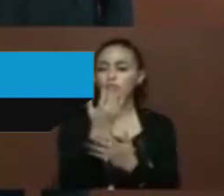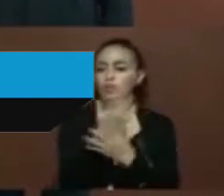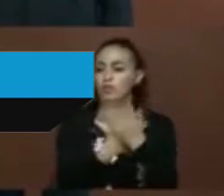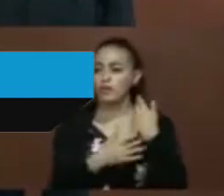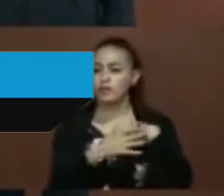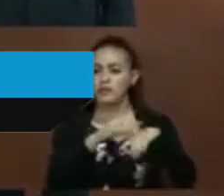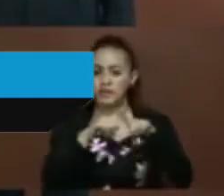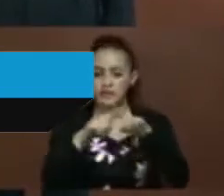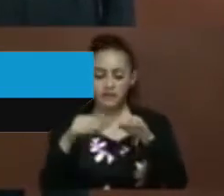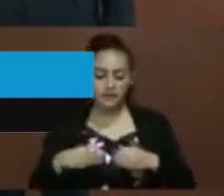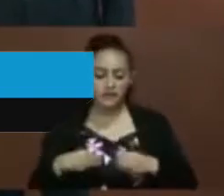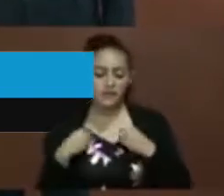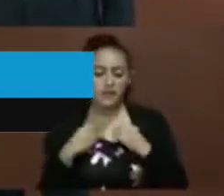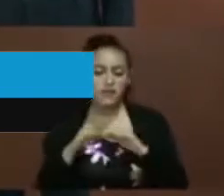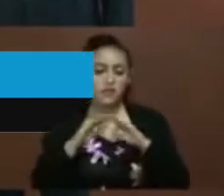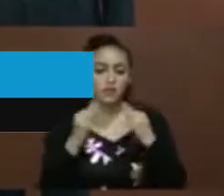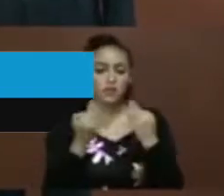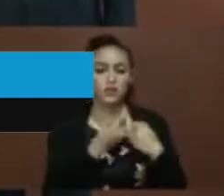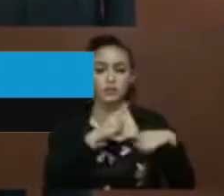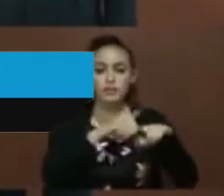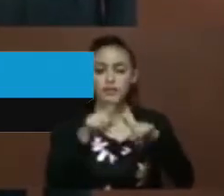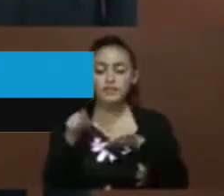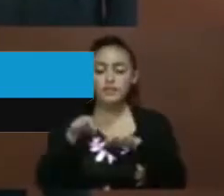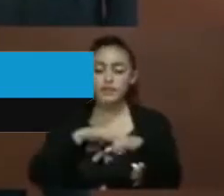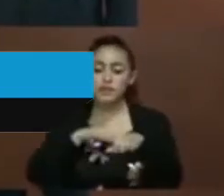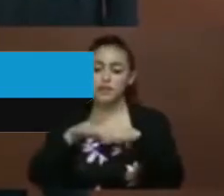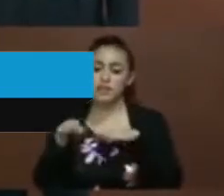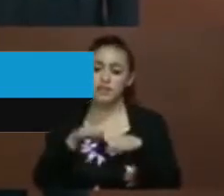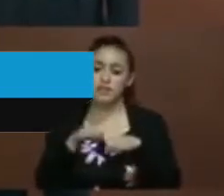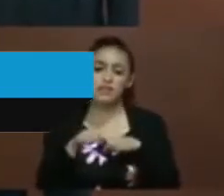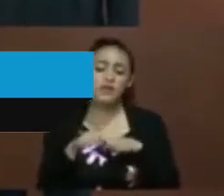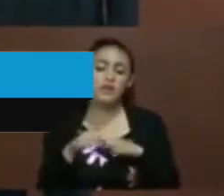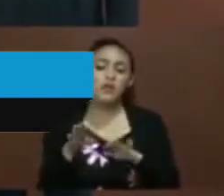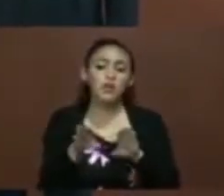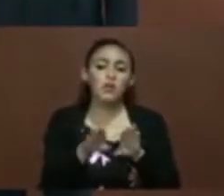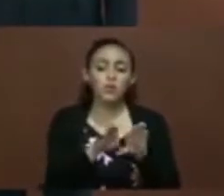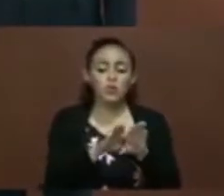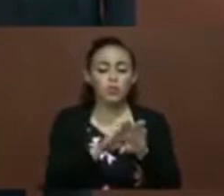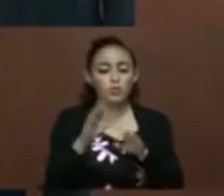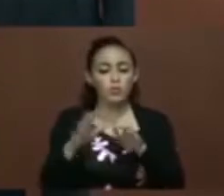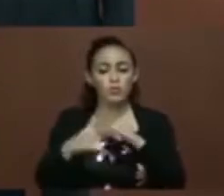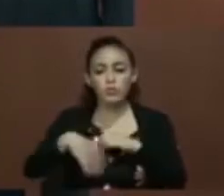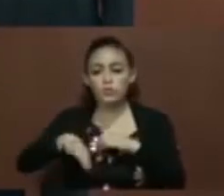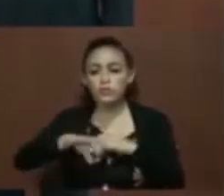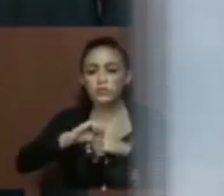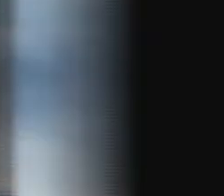necesitas ayuda, te damos ayuda para que elabores el plan municipal de seguridad.